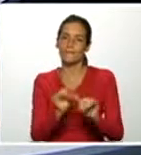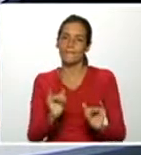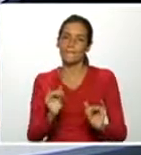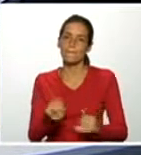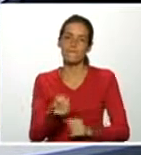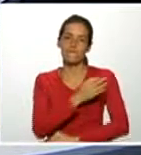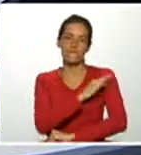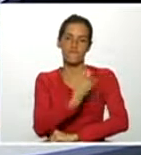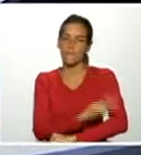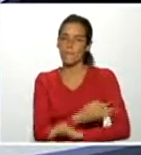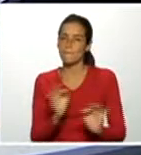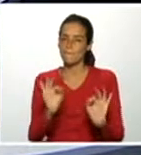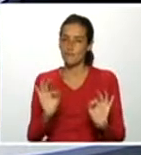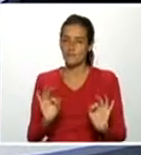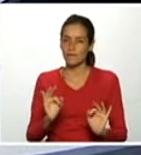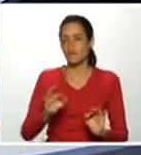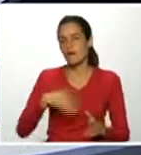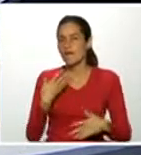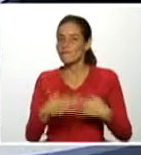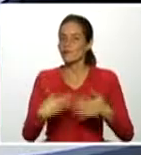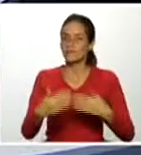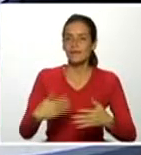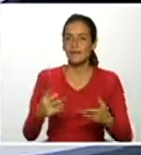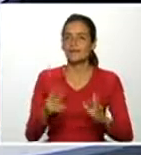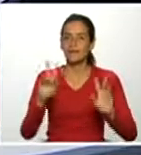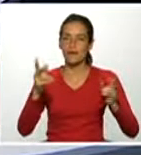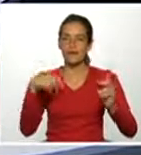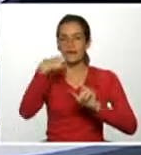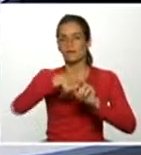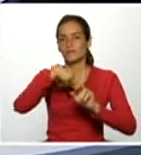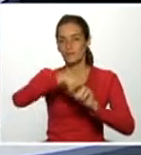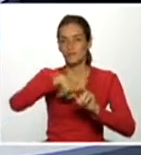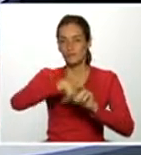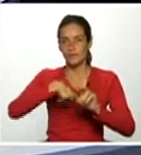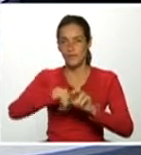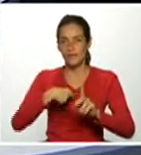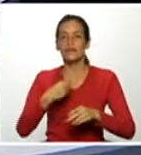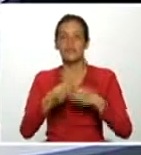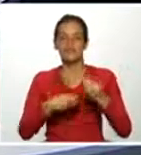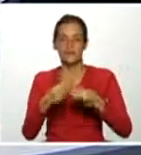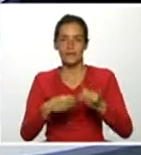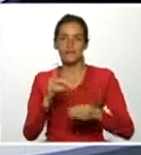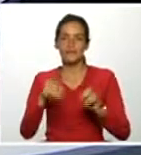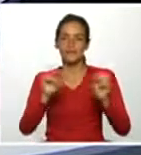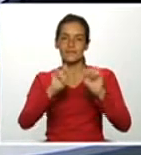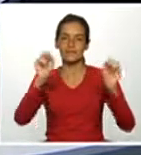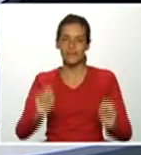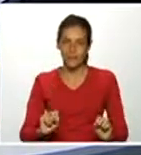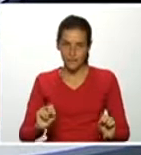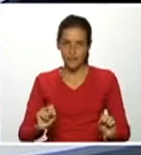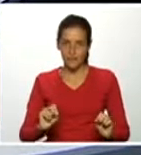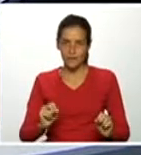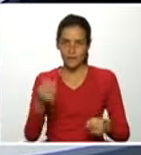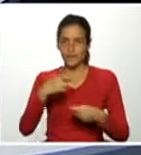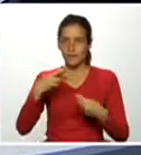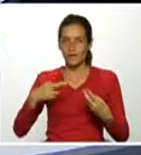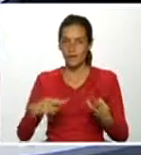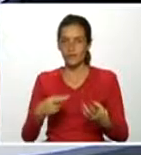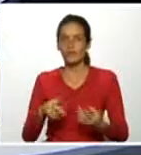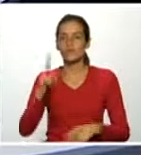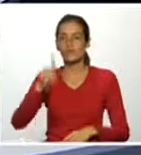la fortaleza precisamente para ir avanzando en estas luchas e ir haciéndonos sistemáticamente de los recursos que